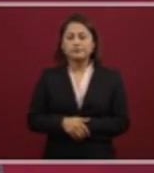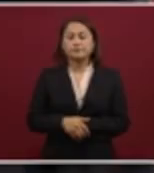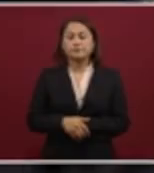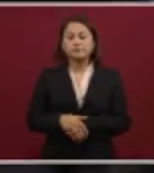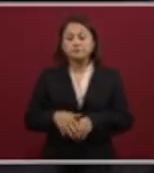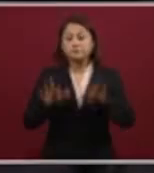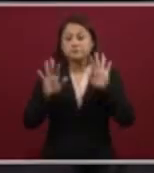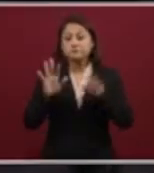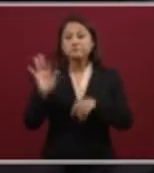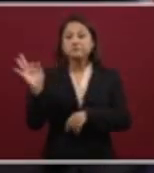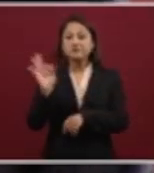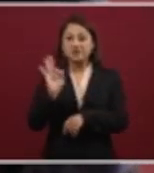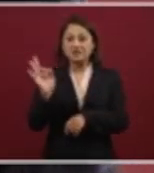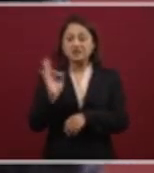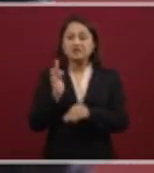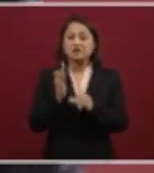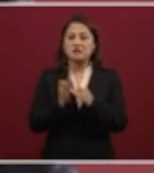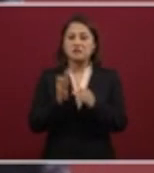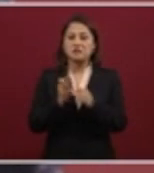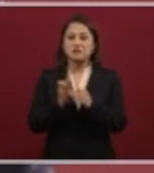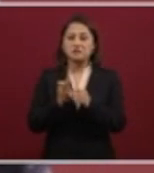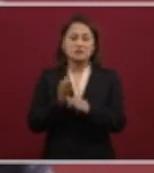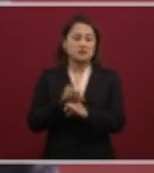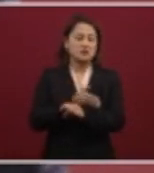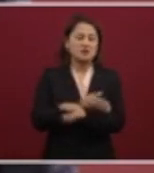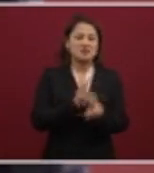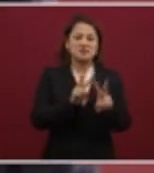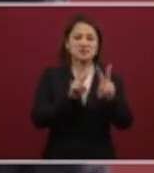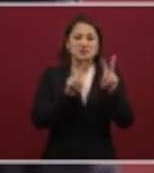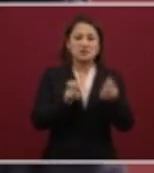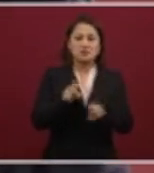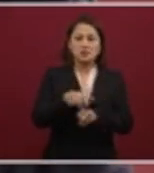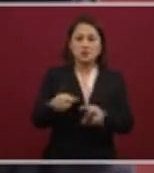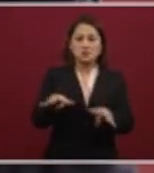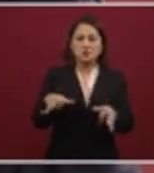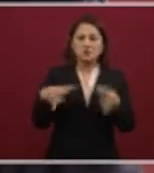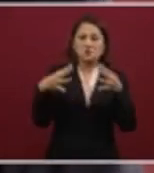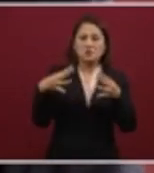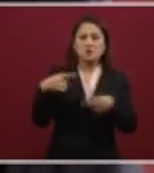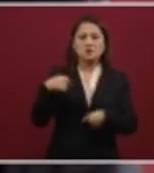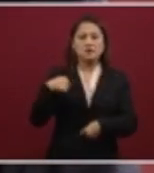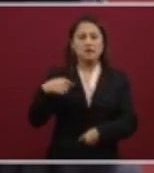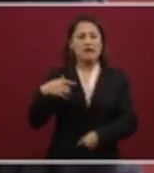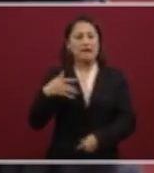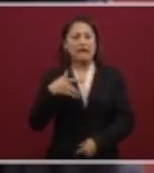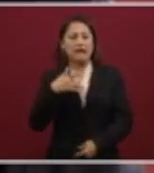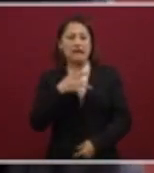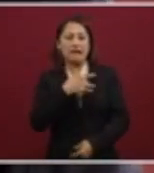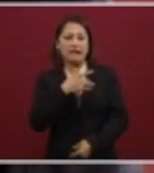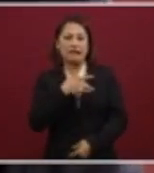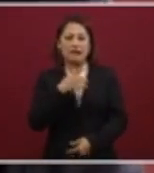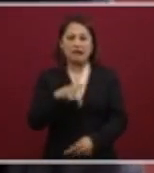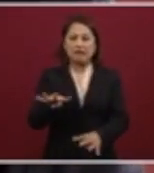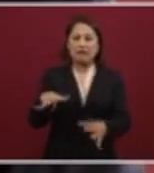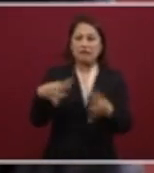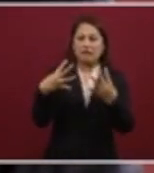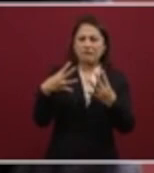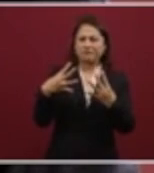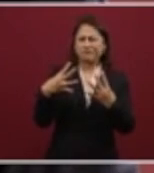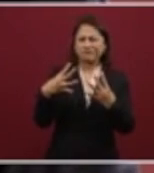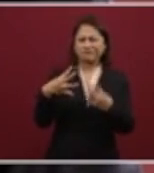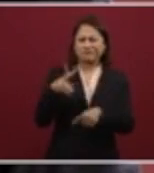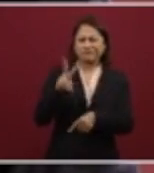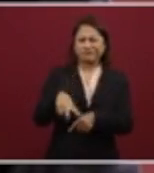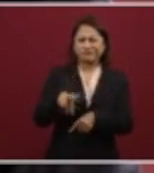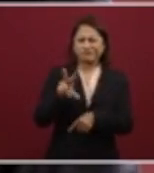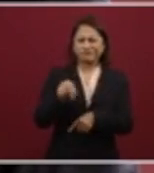popular actuar así, pero sentimos que lo mejor es sentar las bases para